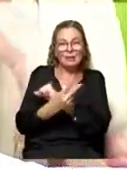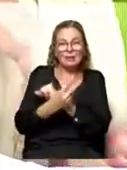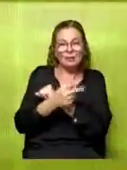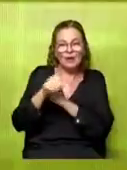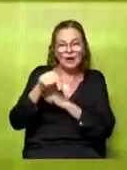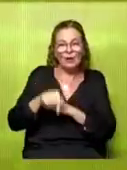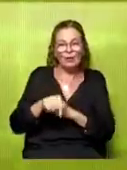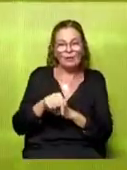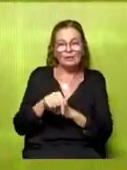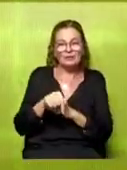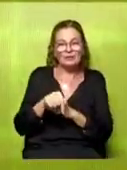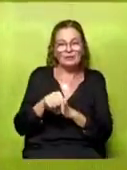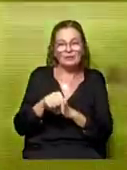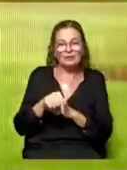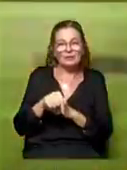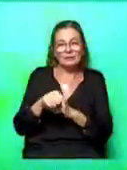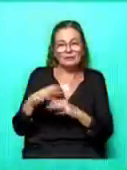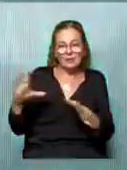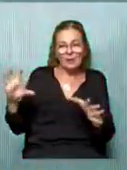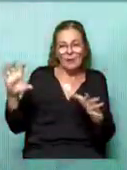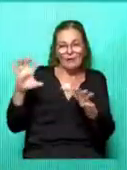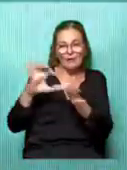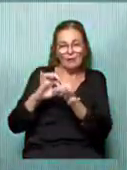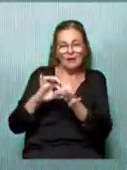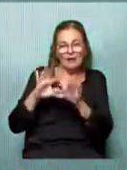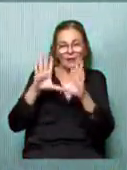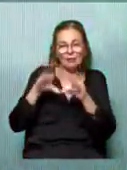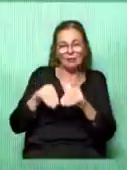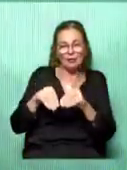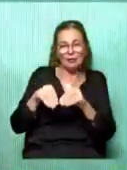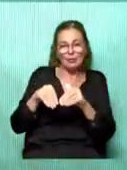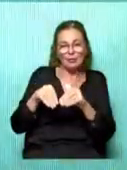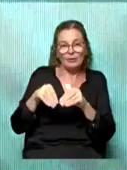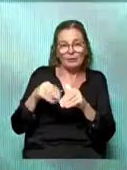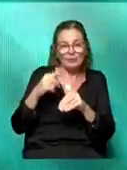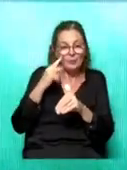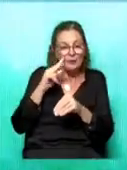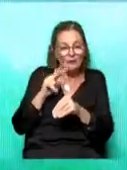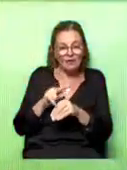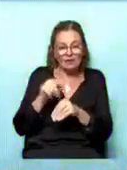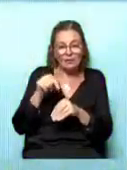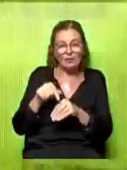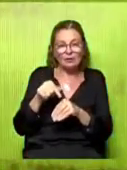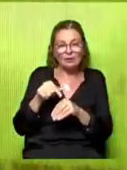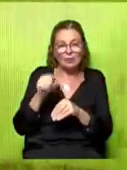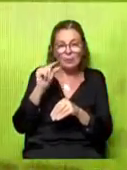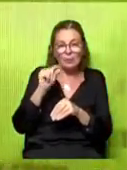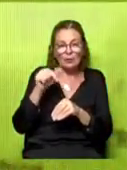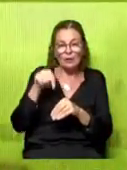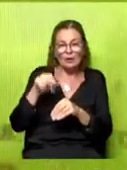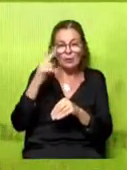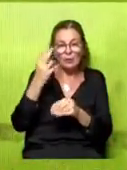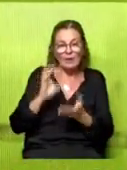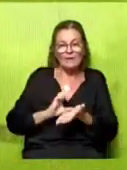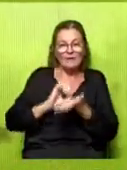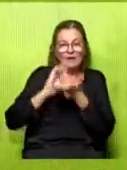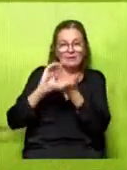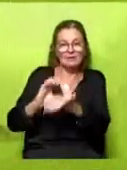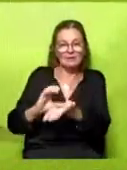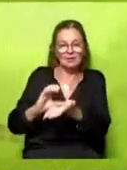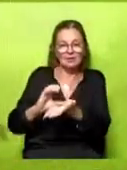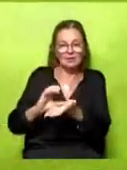hoy, están vinculadas a que no estamos viendo lo poco que este país ha invertido